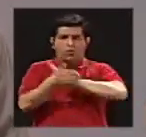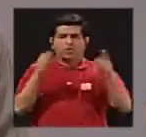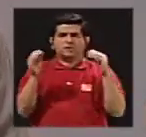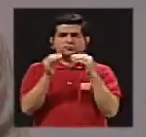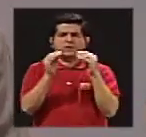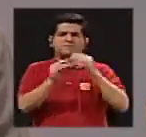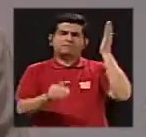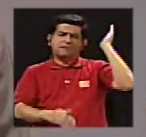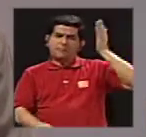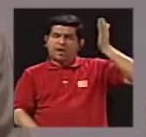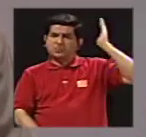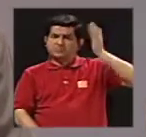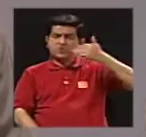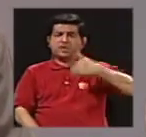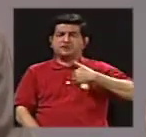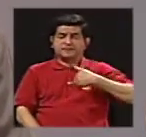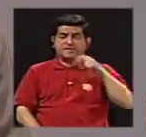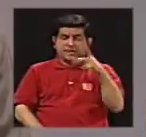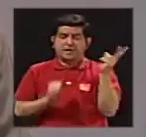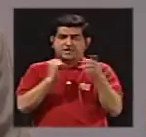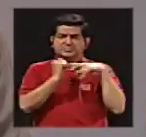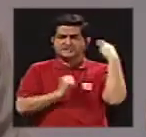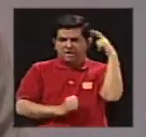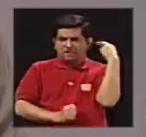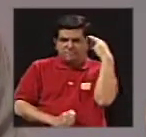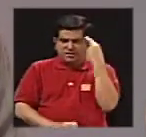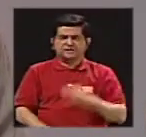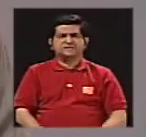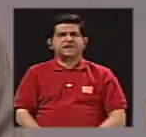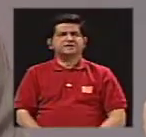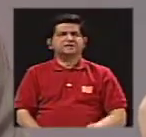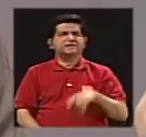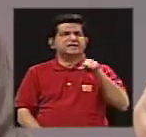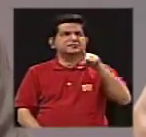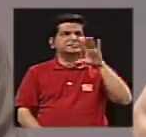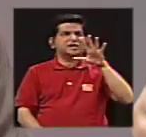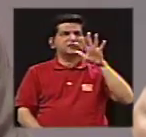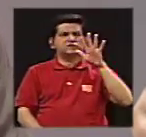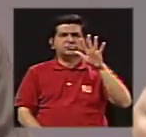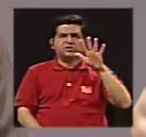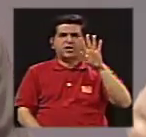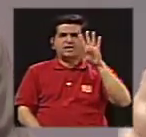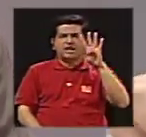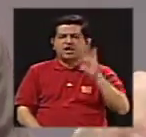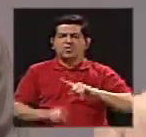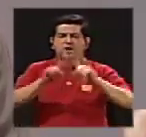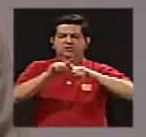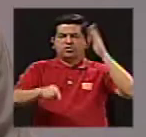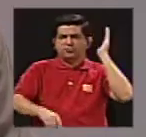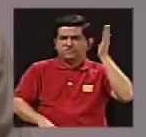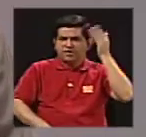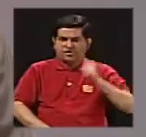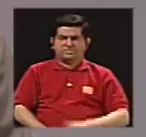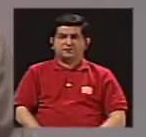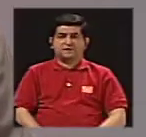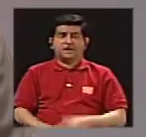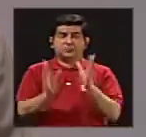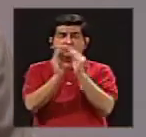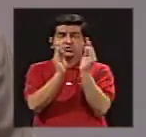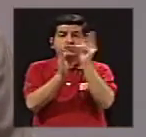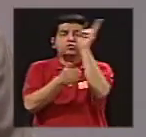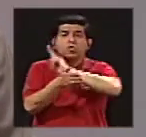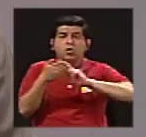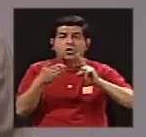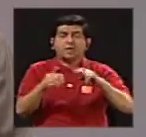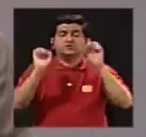más ponencias lleva en este momento de reflexión estamos hablando de unas 154 ponencias es el Congreso universitario